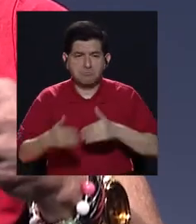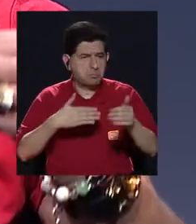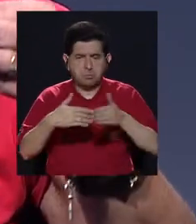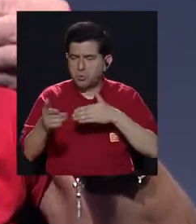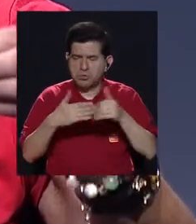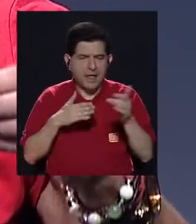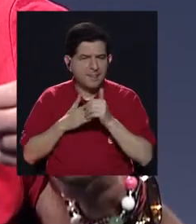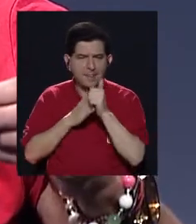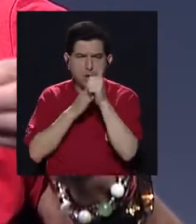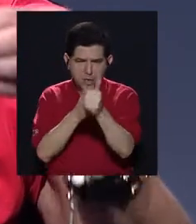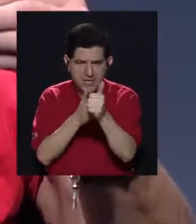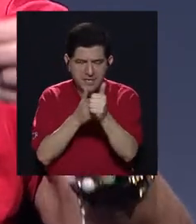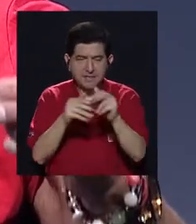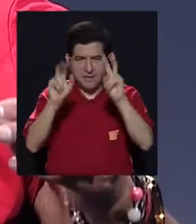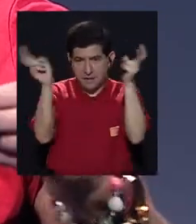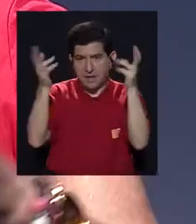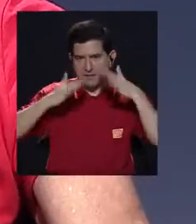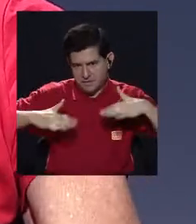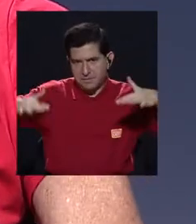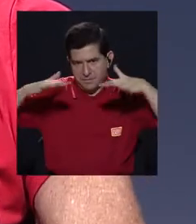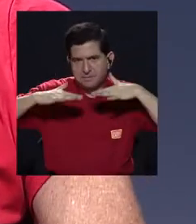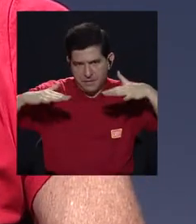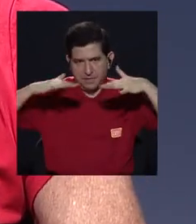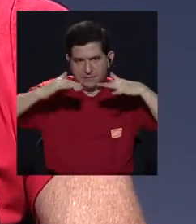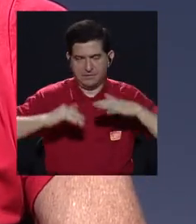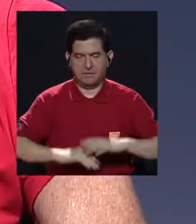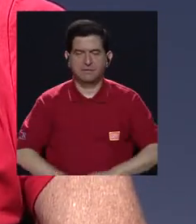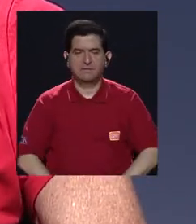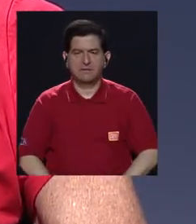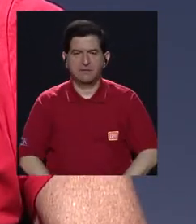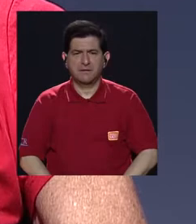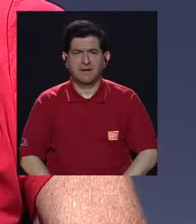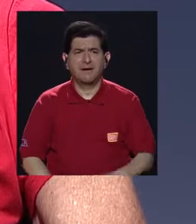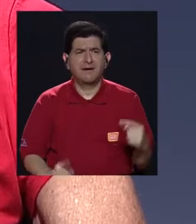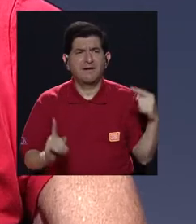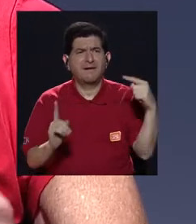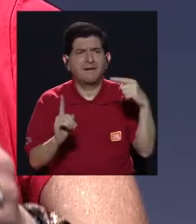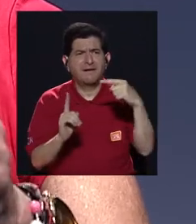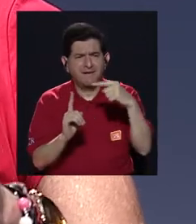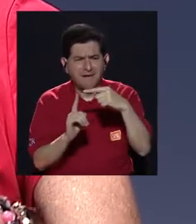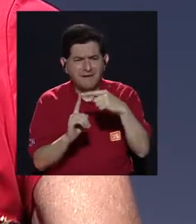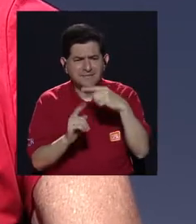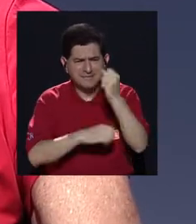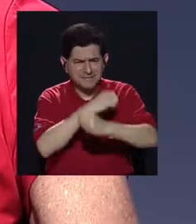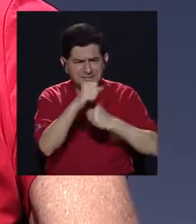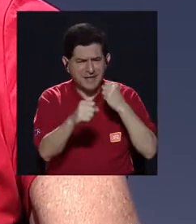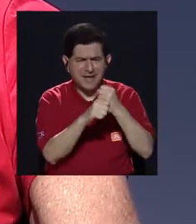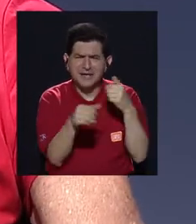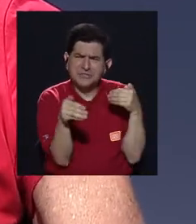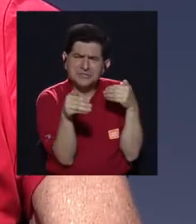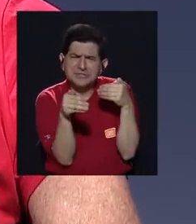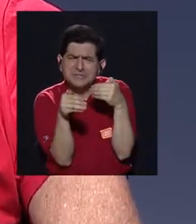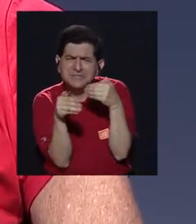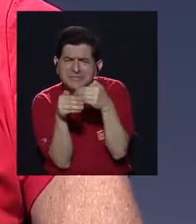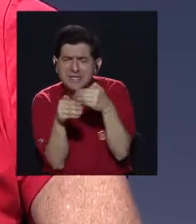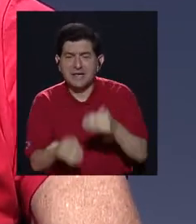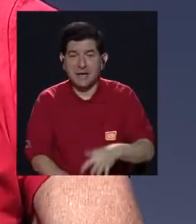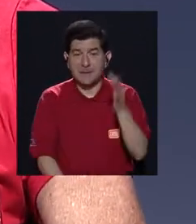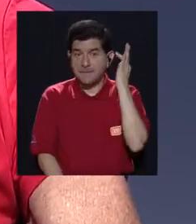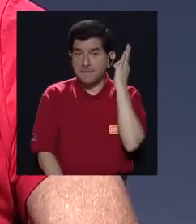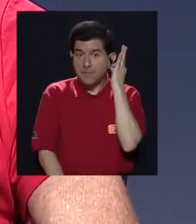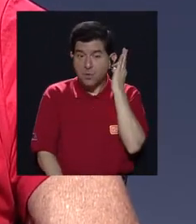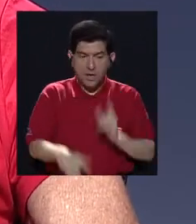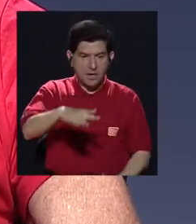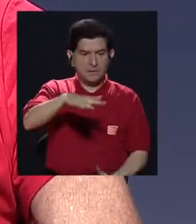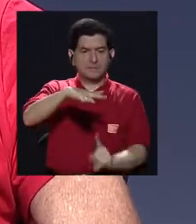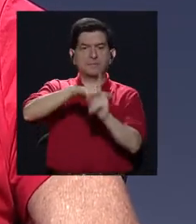sea un líder en ambiente es hasta los años recientes en